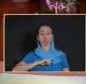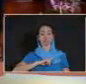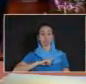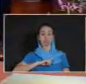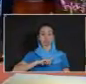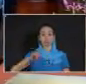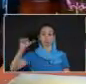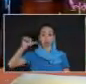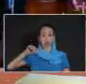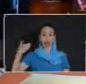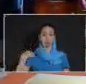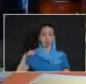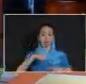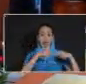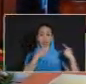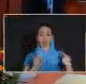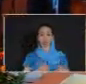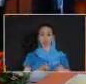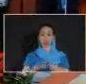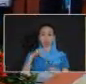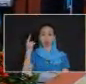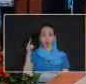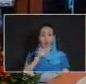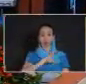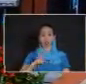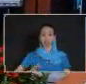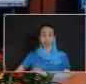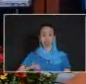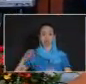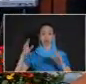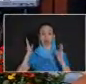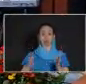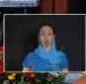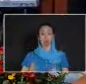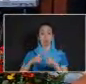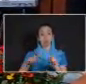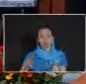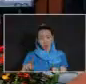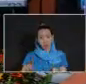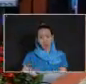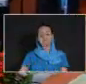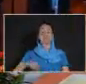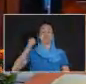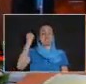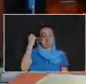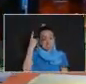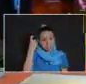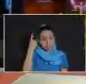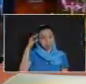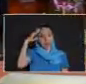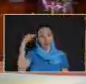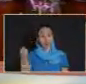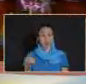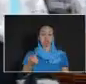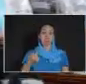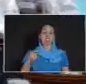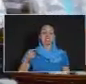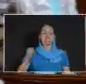el corazón de un cristiano, pero son entendibles. Son entendibles, te hacen un daño y tú lo que quieres